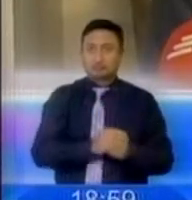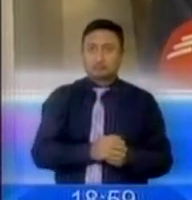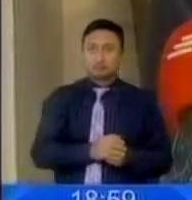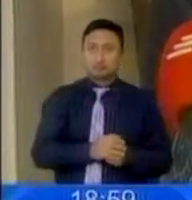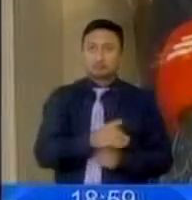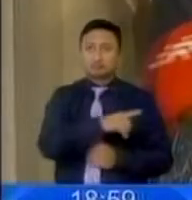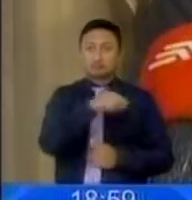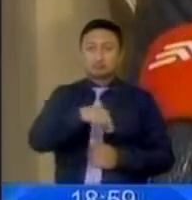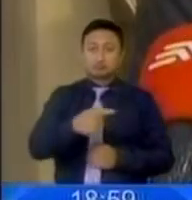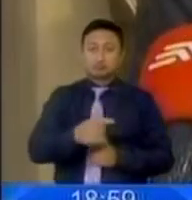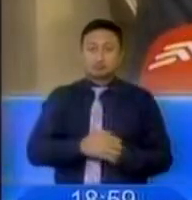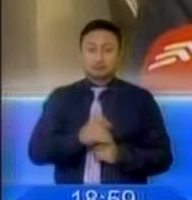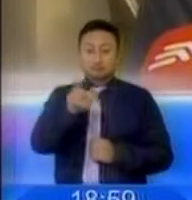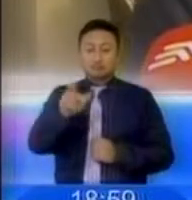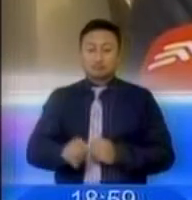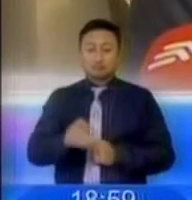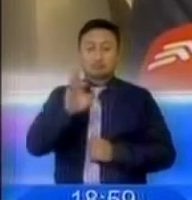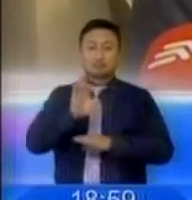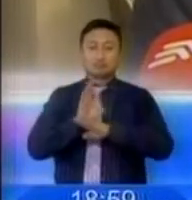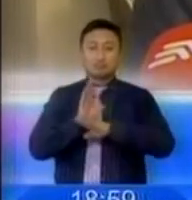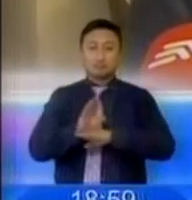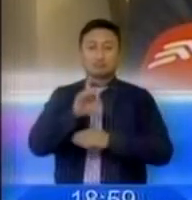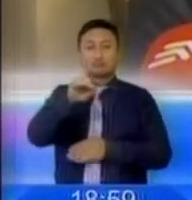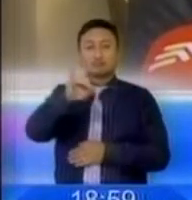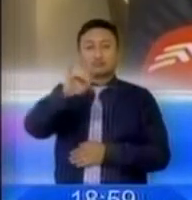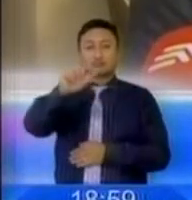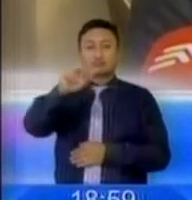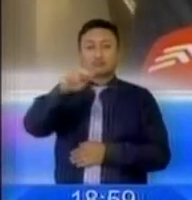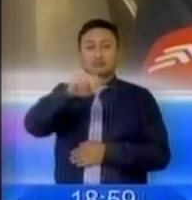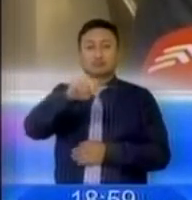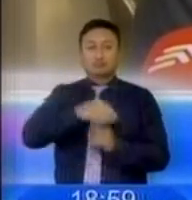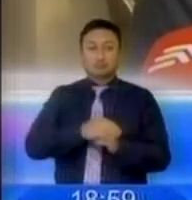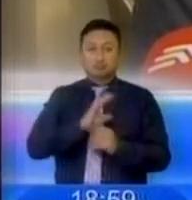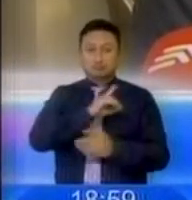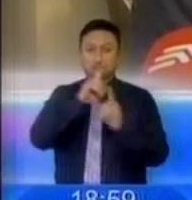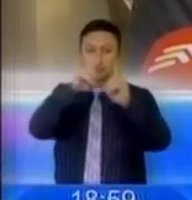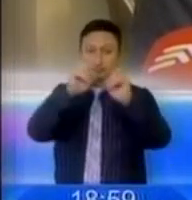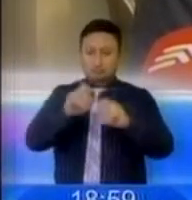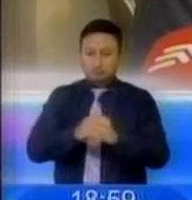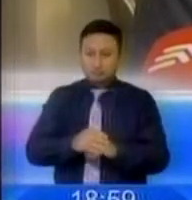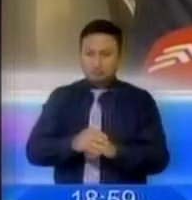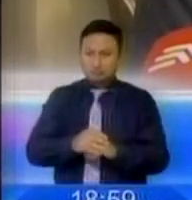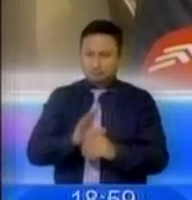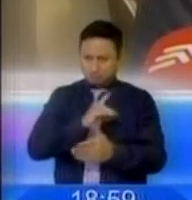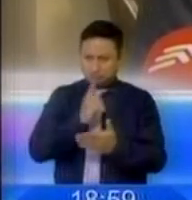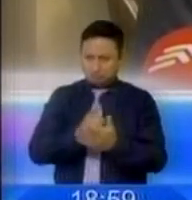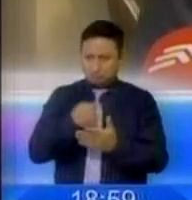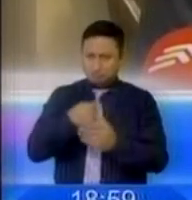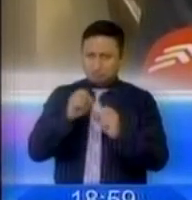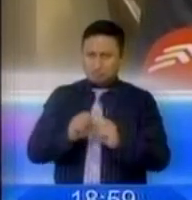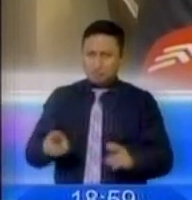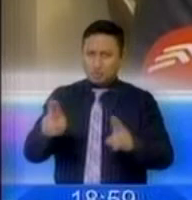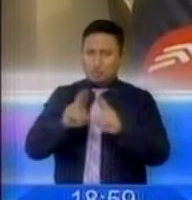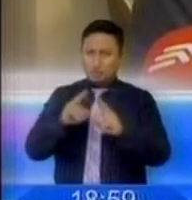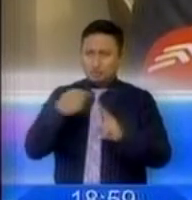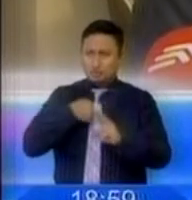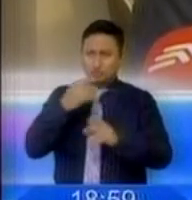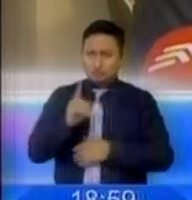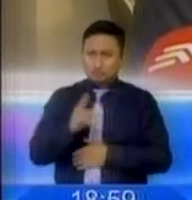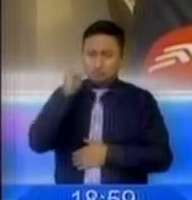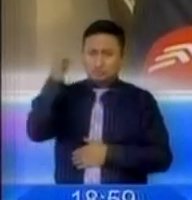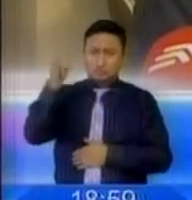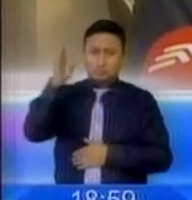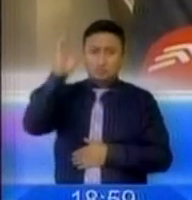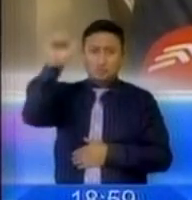además es procesada, Elena Falcón, nos preguntó si es que es verdad que las Naciones Unidas le pueden llevar a vivir